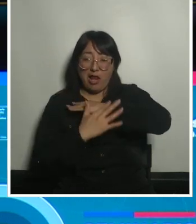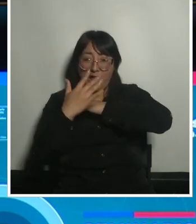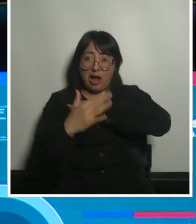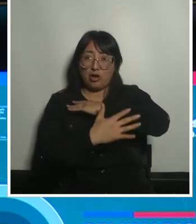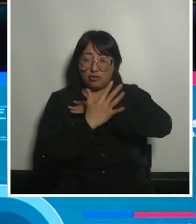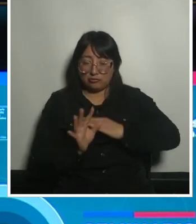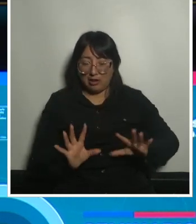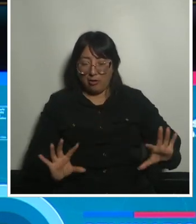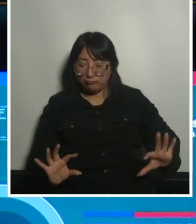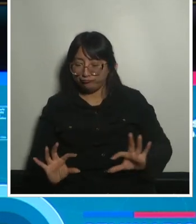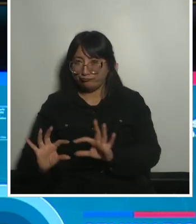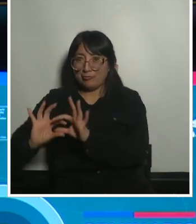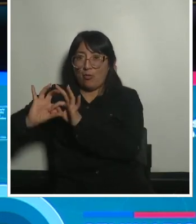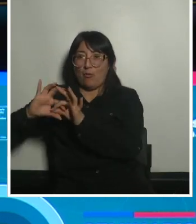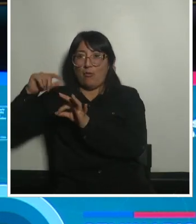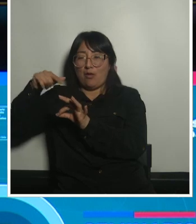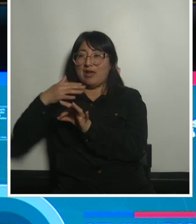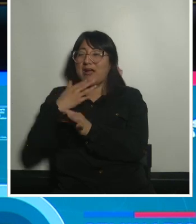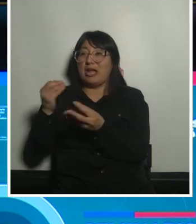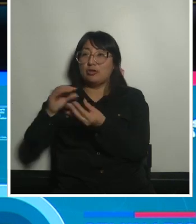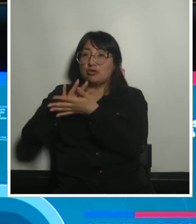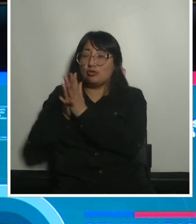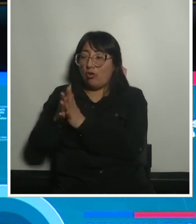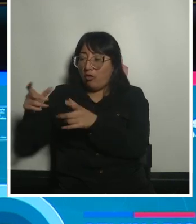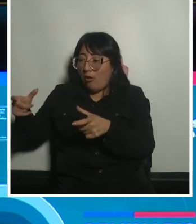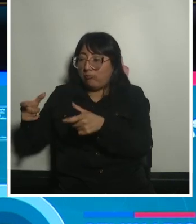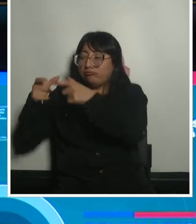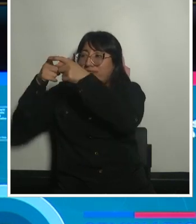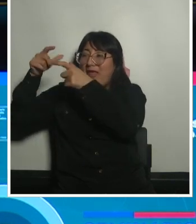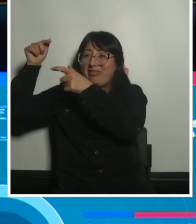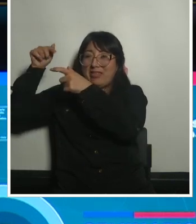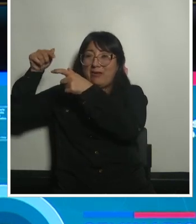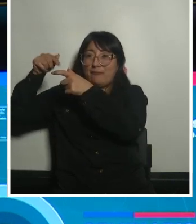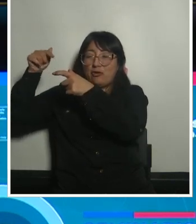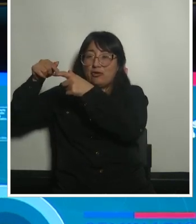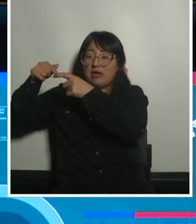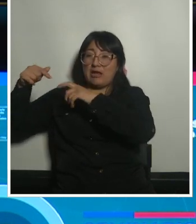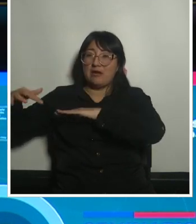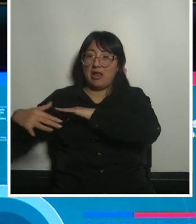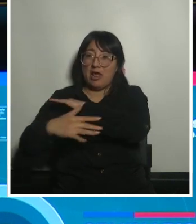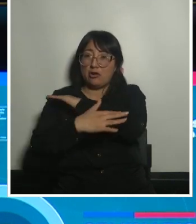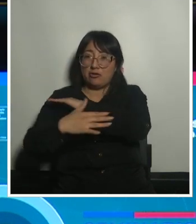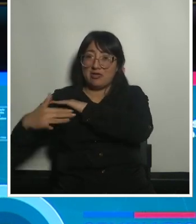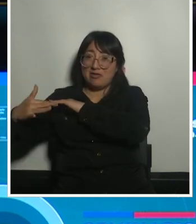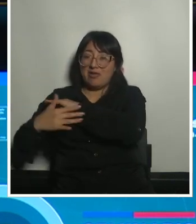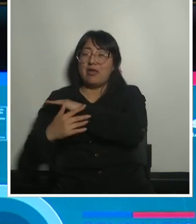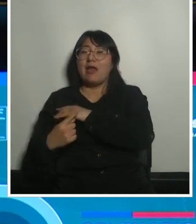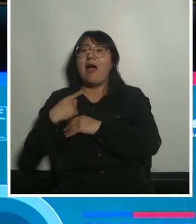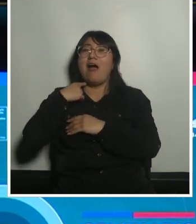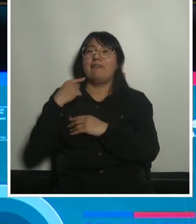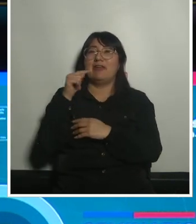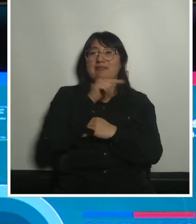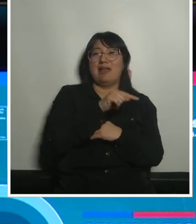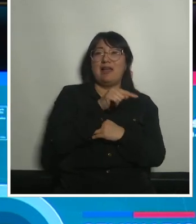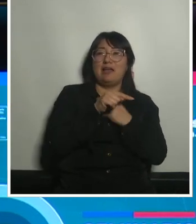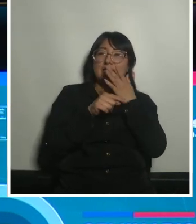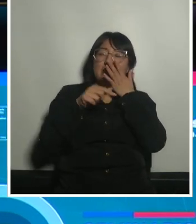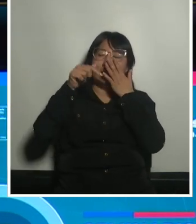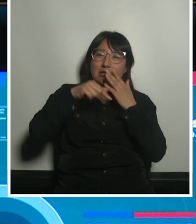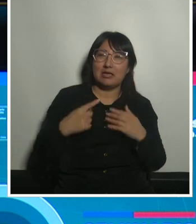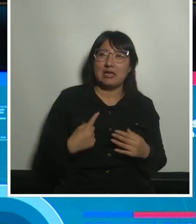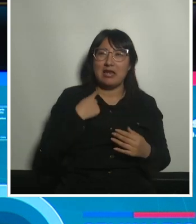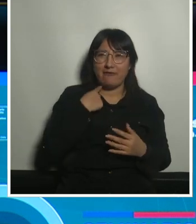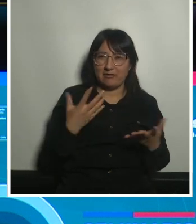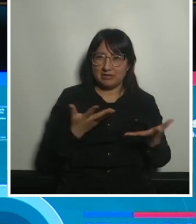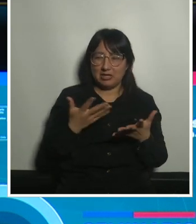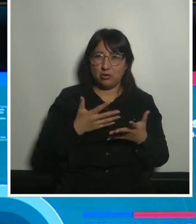la cuenca, si lo que llegue del volcanismo, del volcán en la cordillera de los Andes, va a afectar acá. Y acá esta afectación llegó en